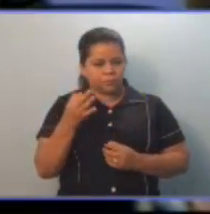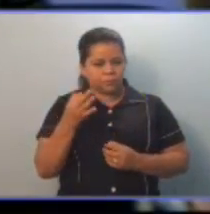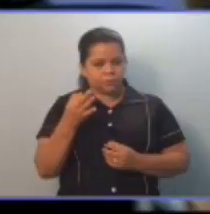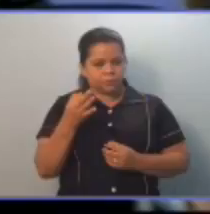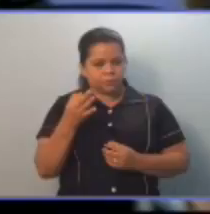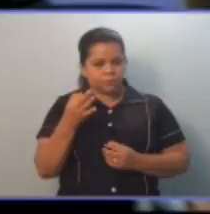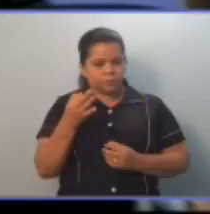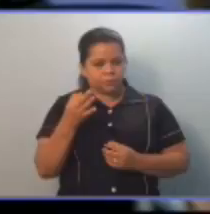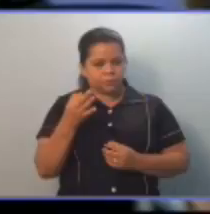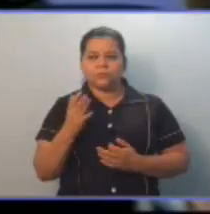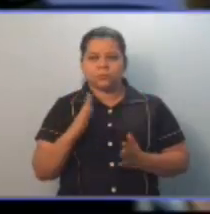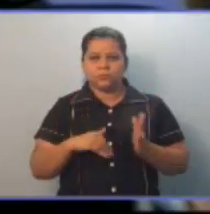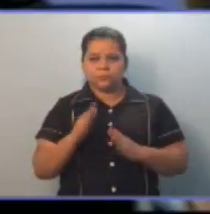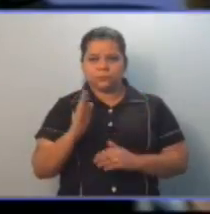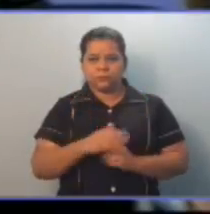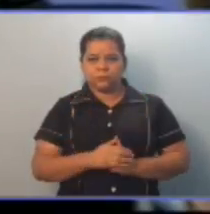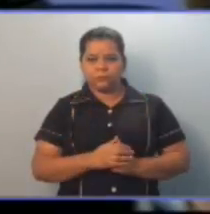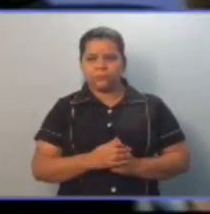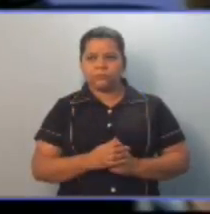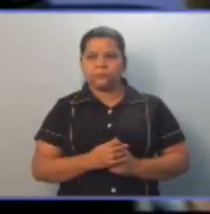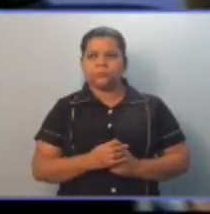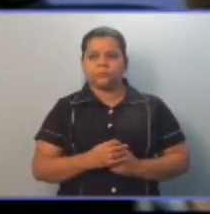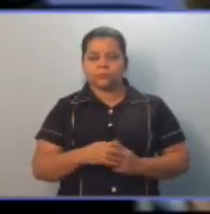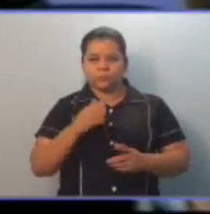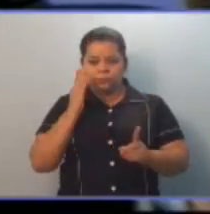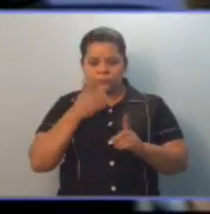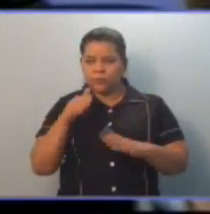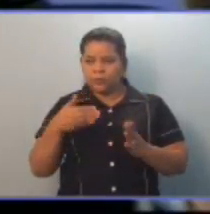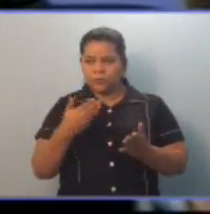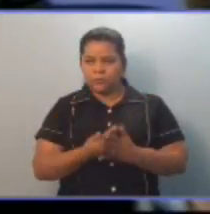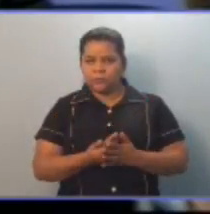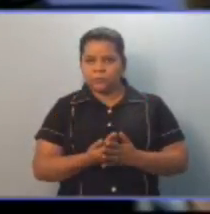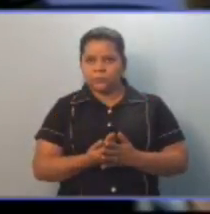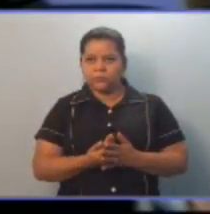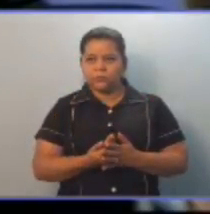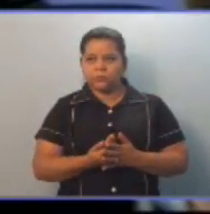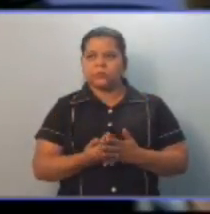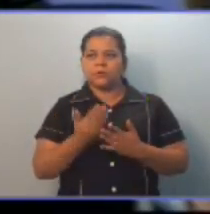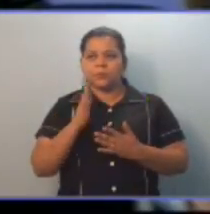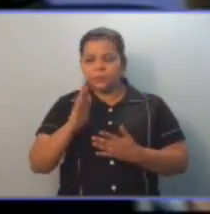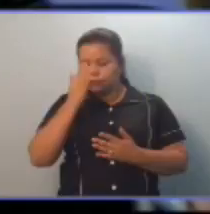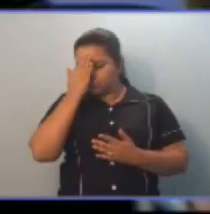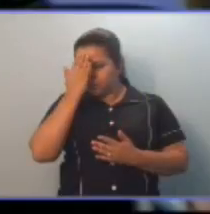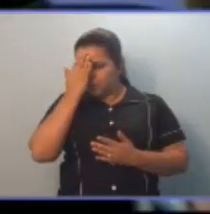y entonces es como un desafío por escudriñar de su persona, de su conocimiento,